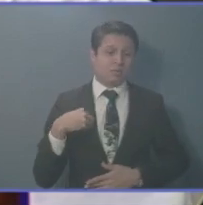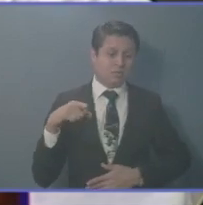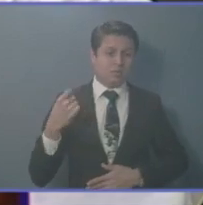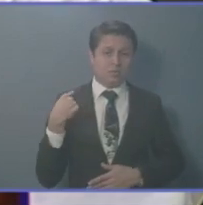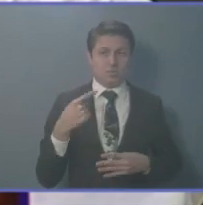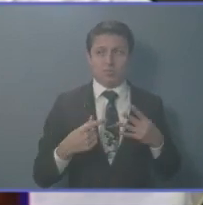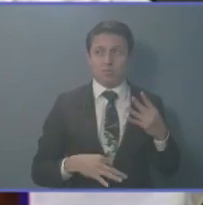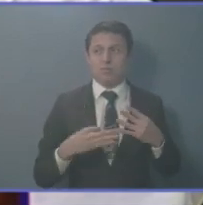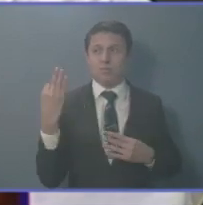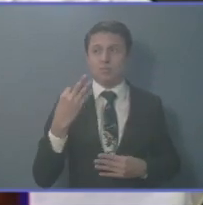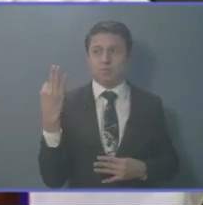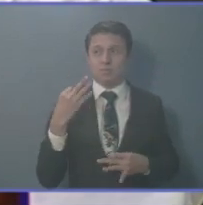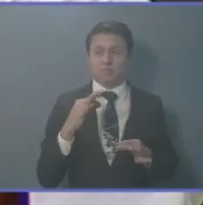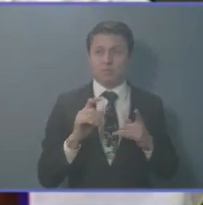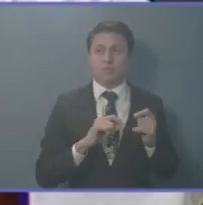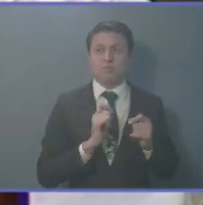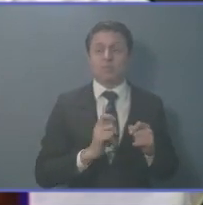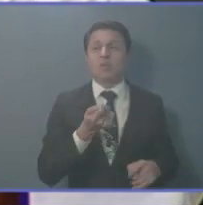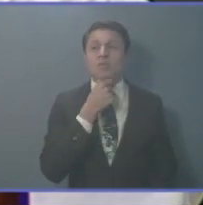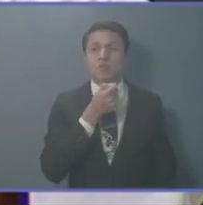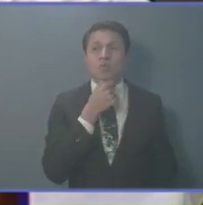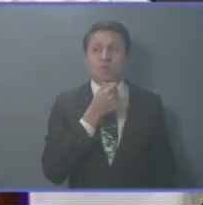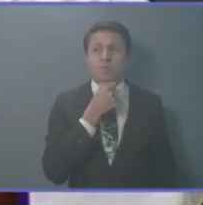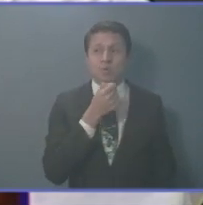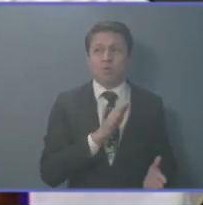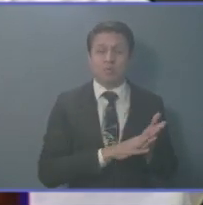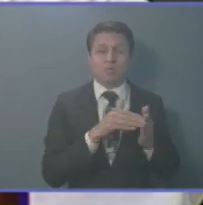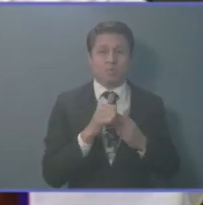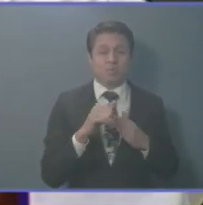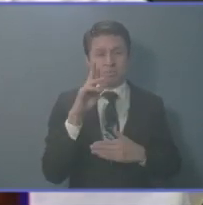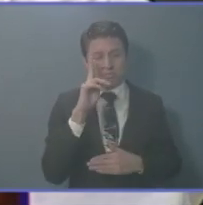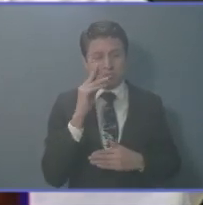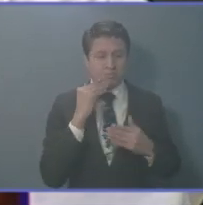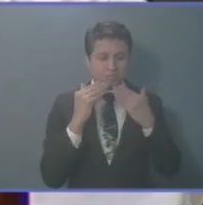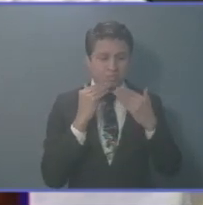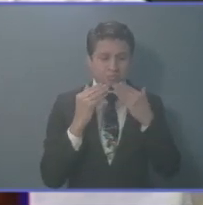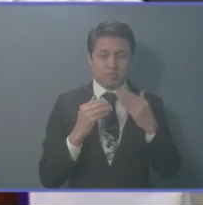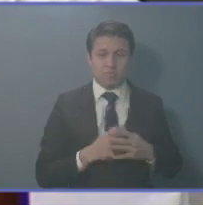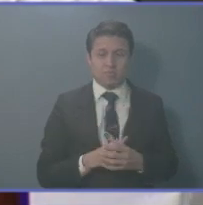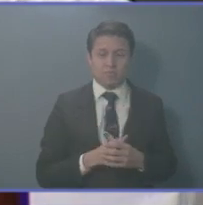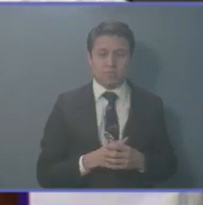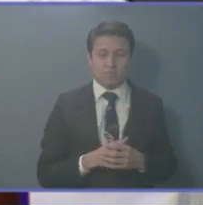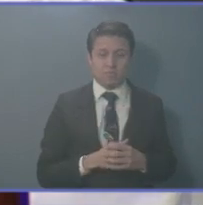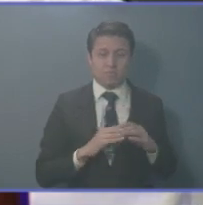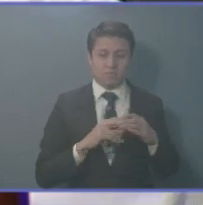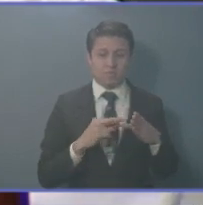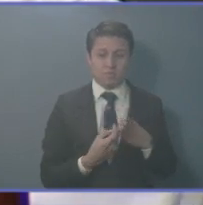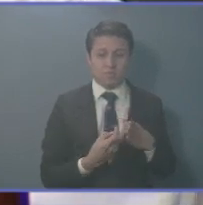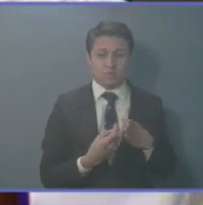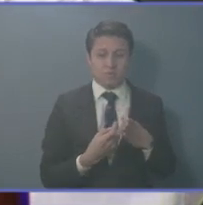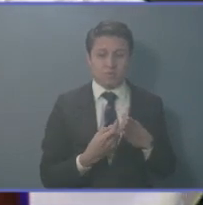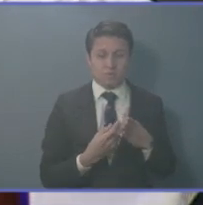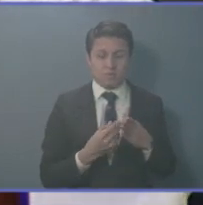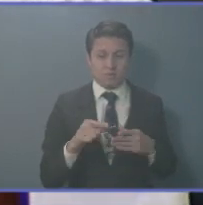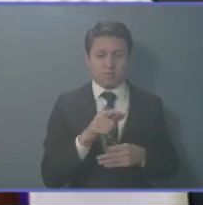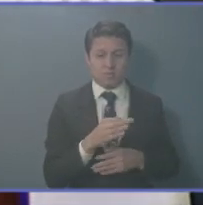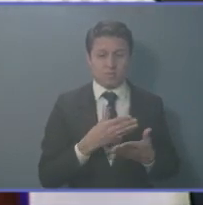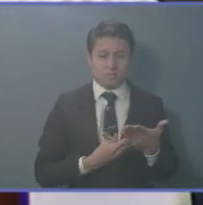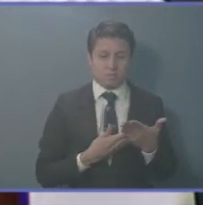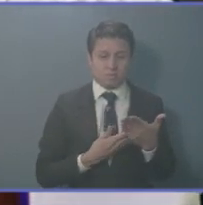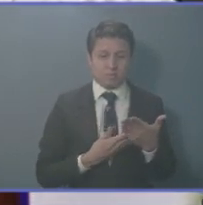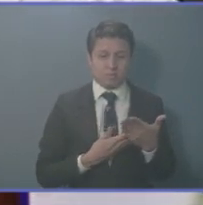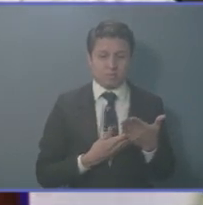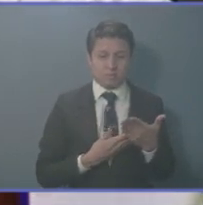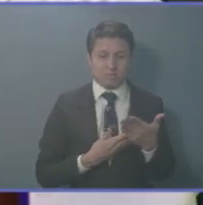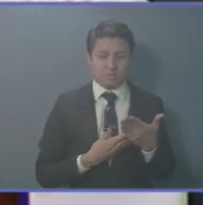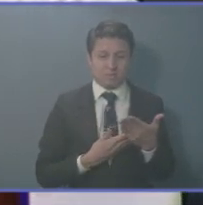ley deberán ser debidamente informadas en un plazo razonable. Condiciones de la cuarentena controlada, artículo 10. La cuarentena